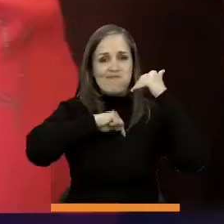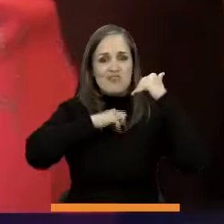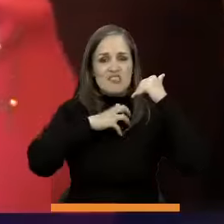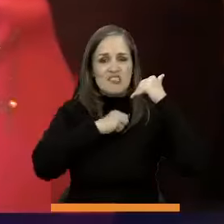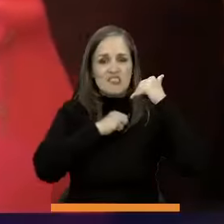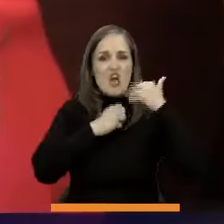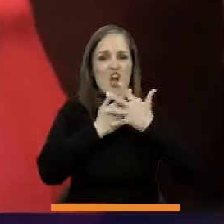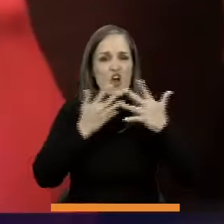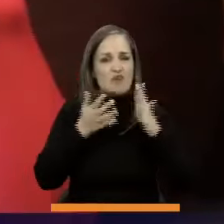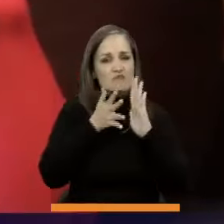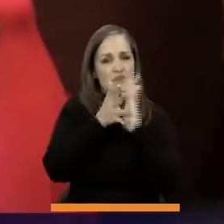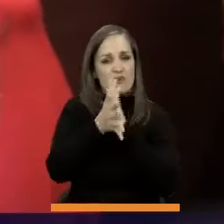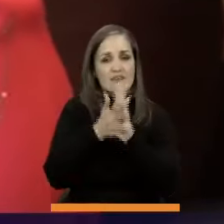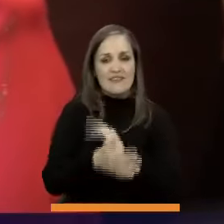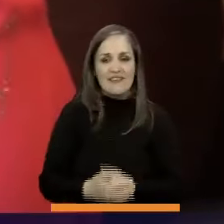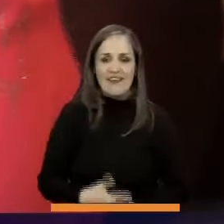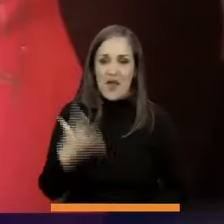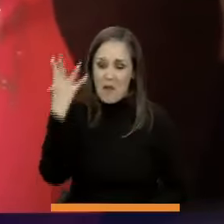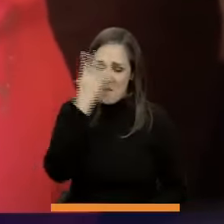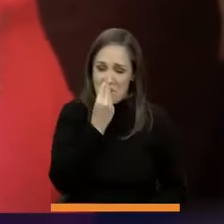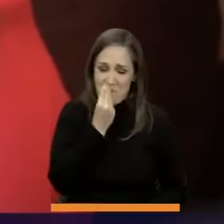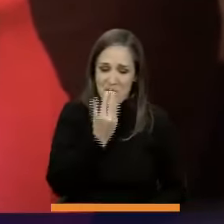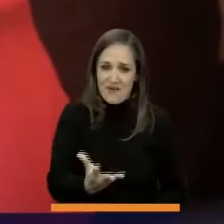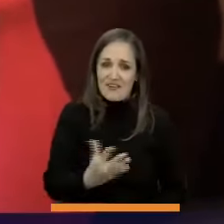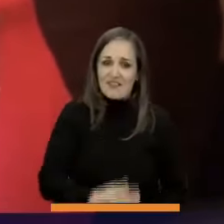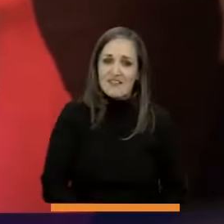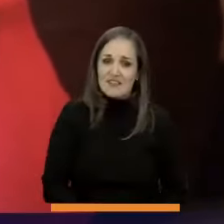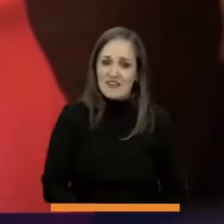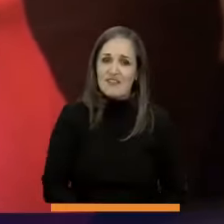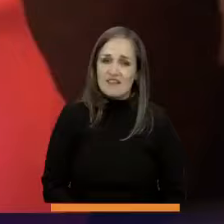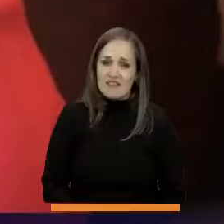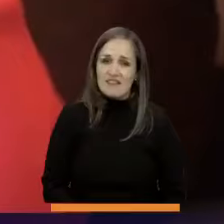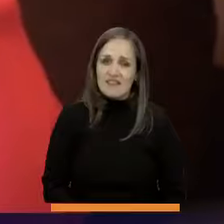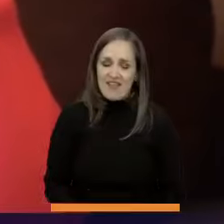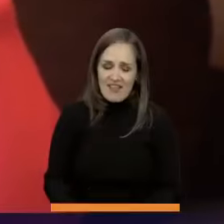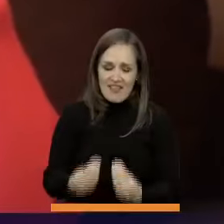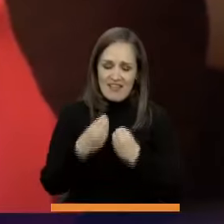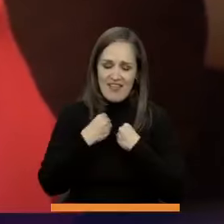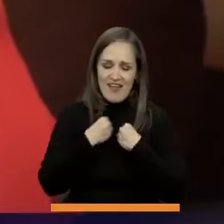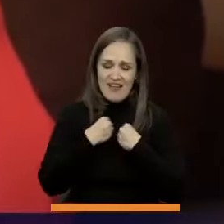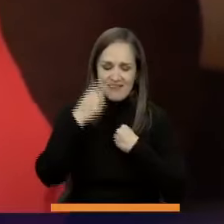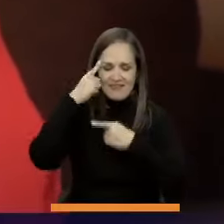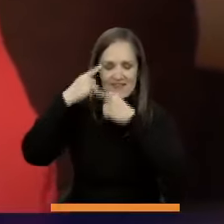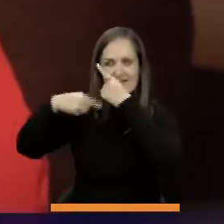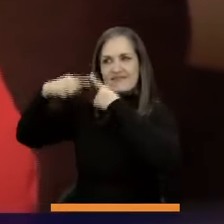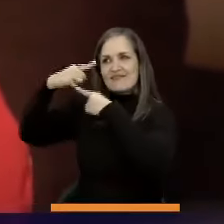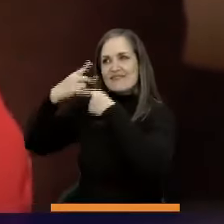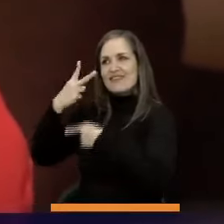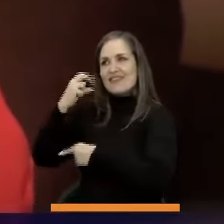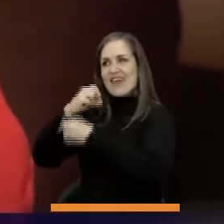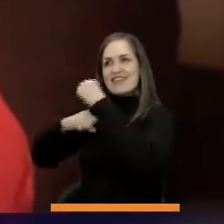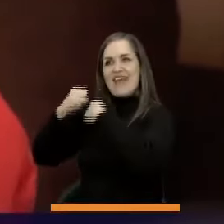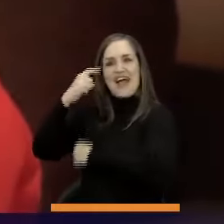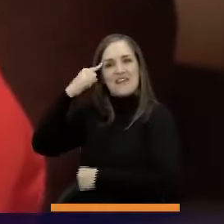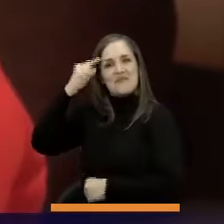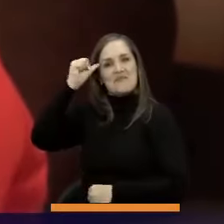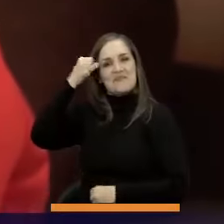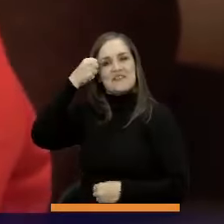única divino Esto me devolvieron en el tiempo más de 30